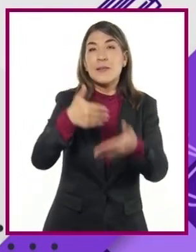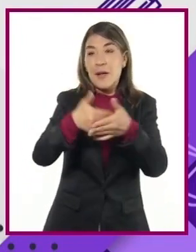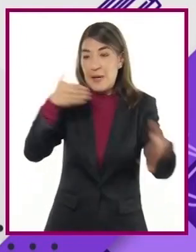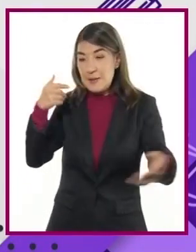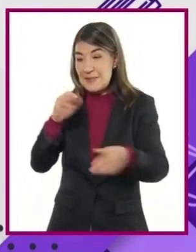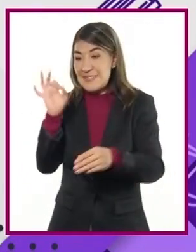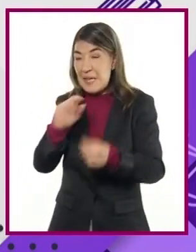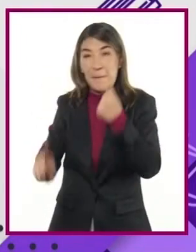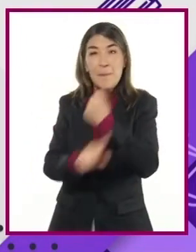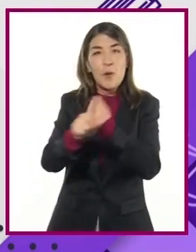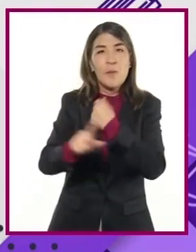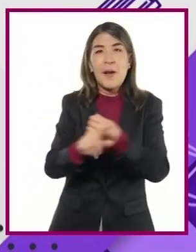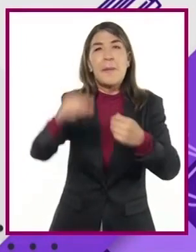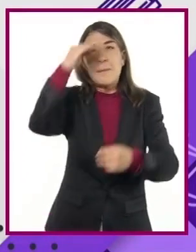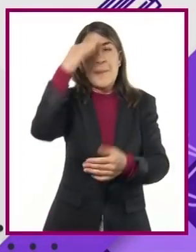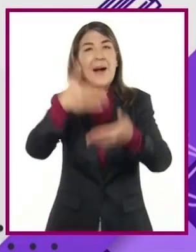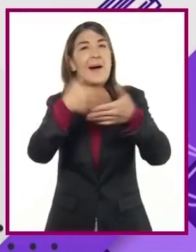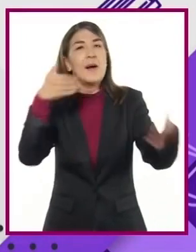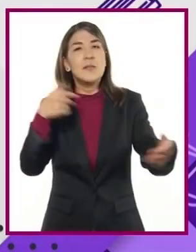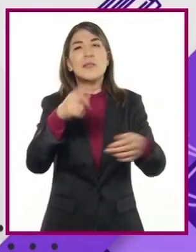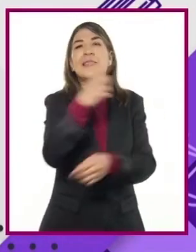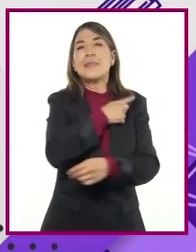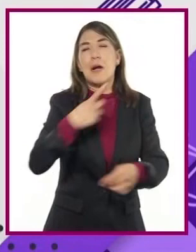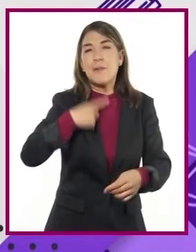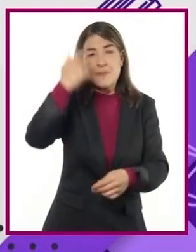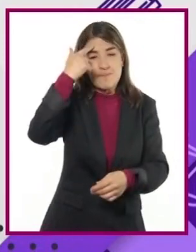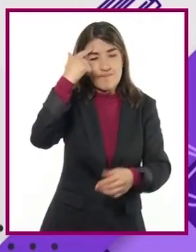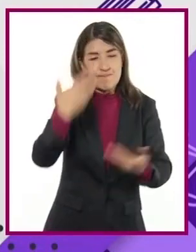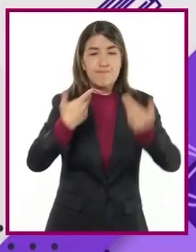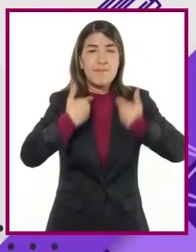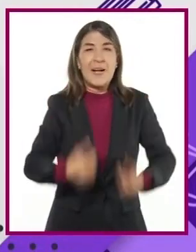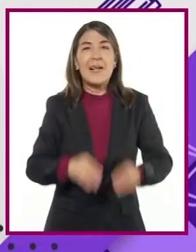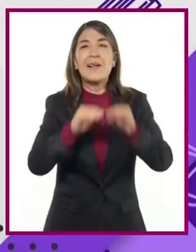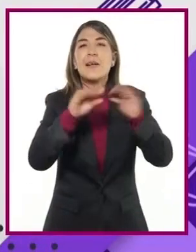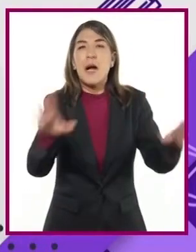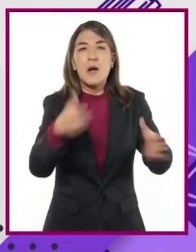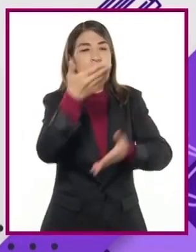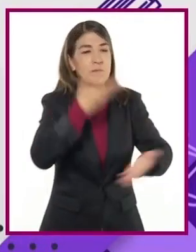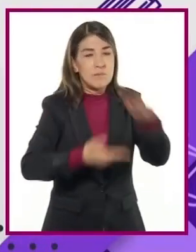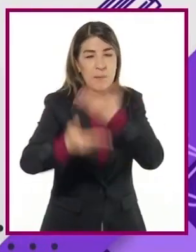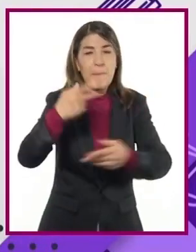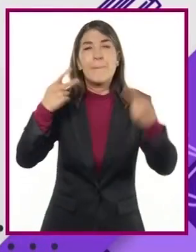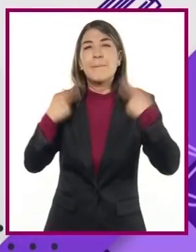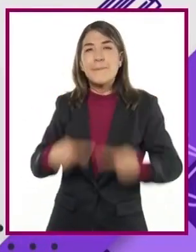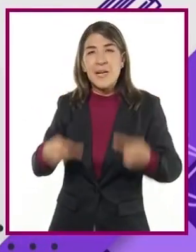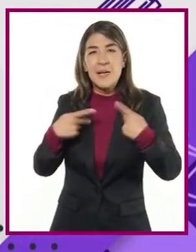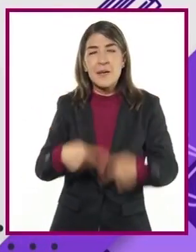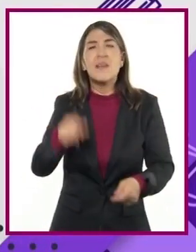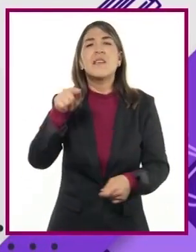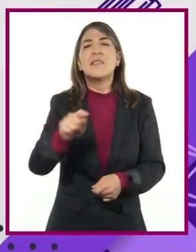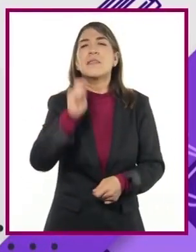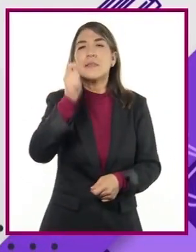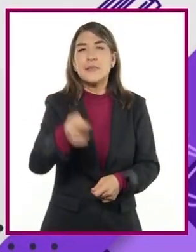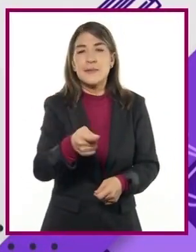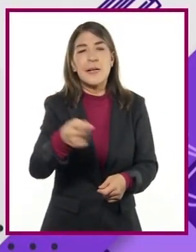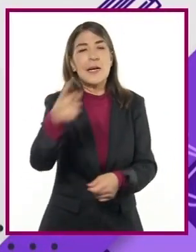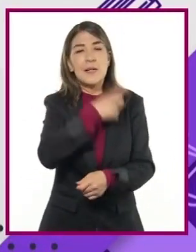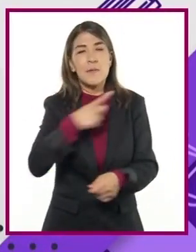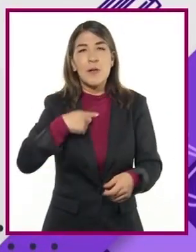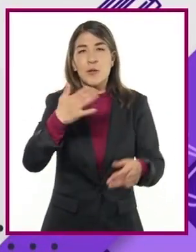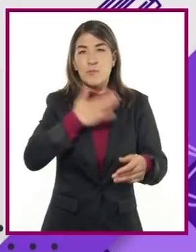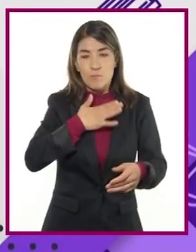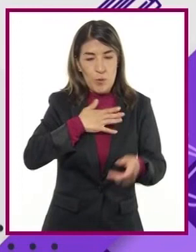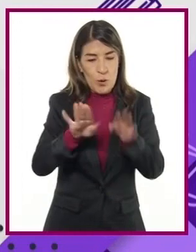las consecuencias, tener templanza en la relación con las demás personas, lo que significa ser capaz de